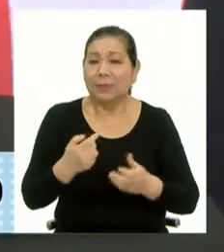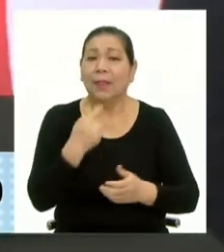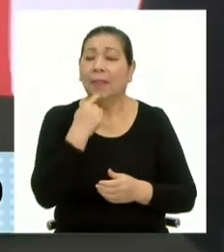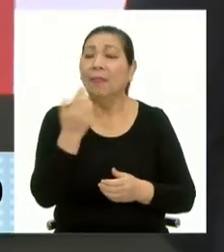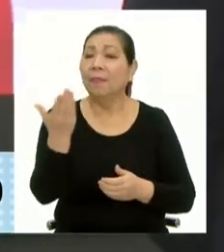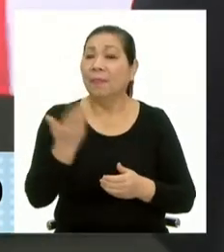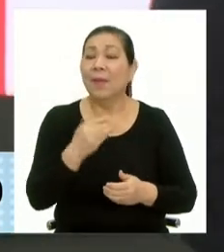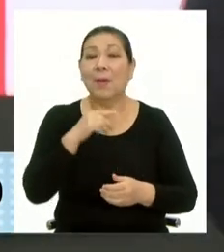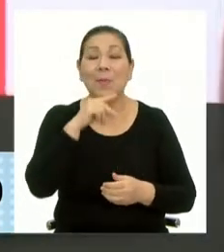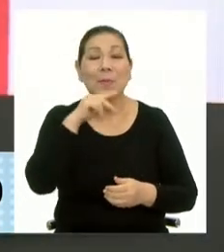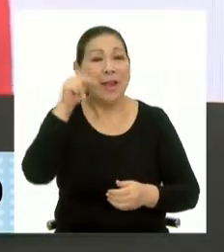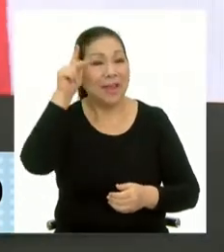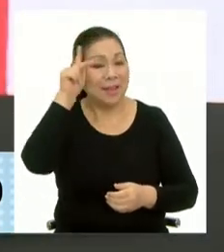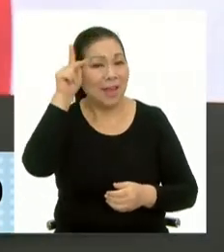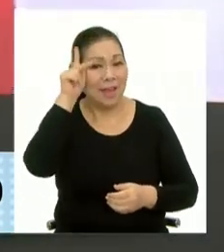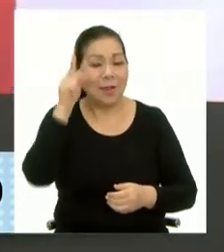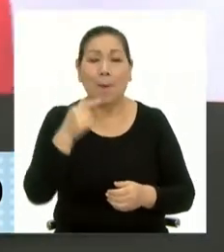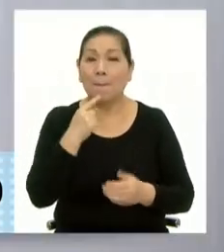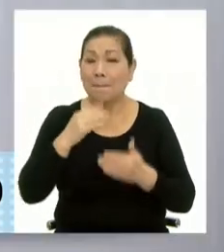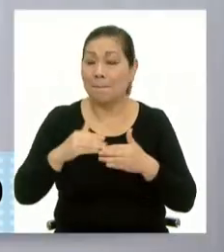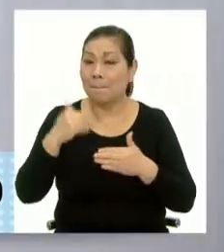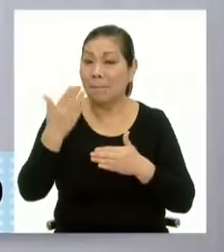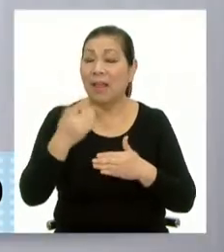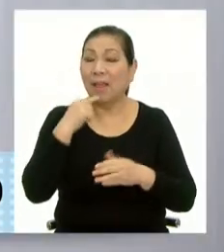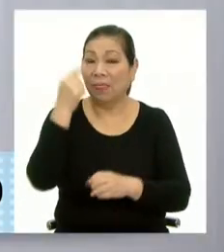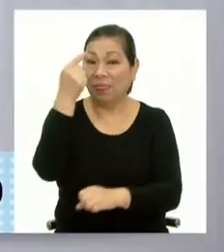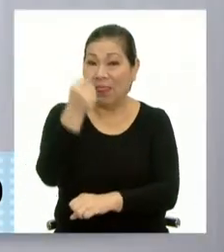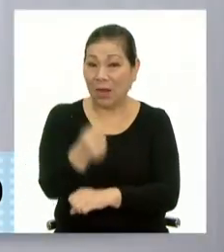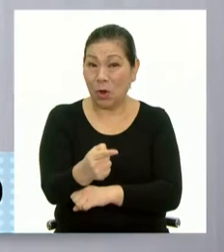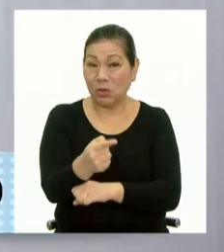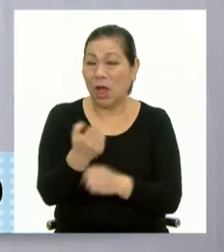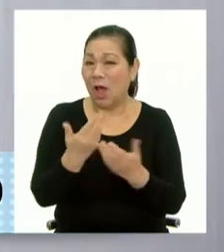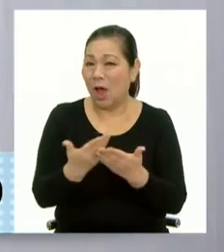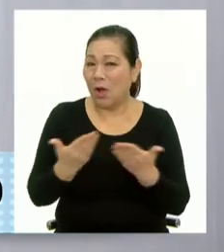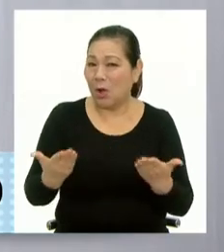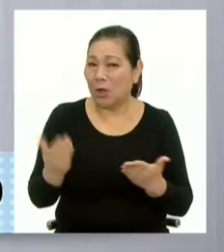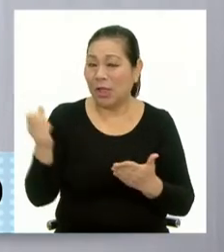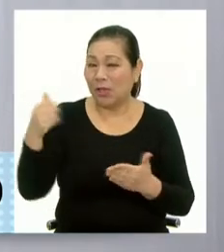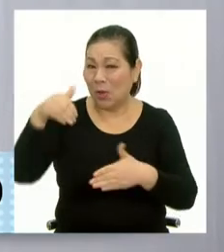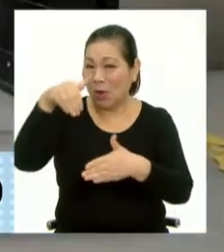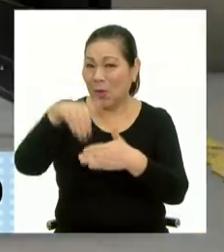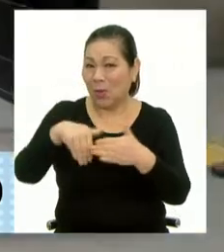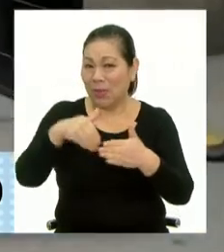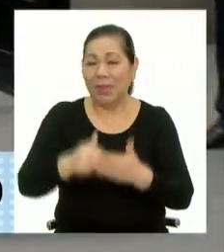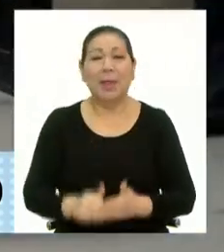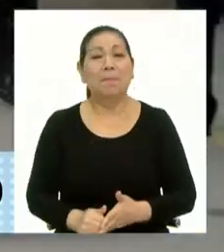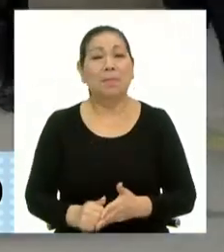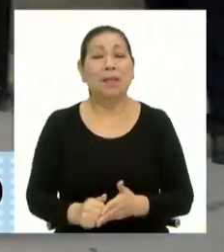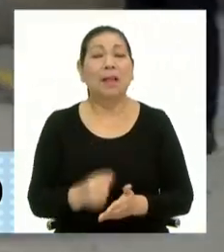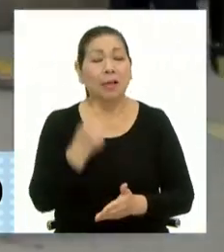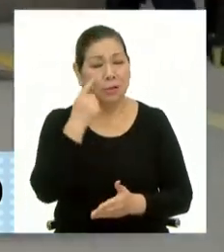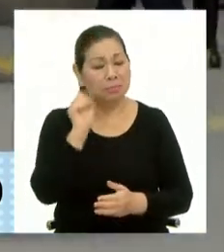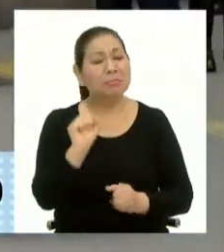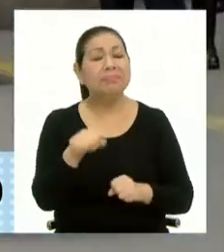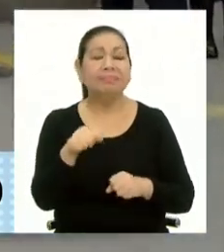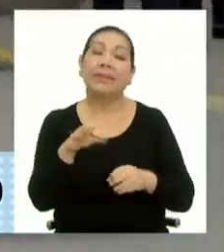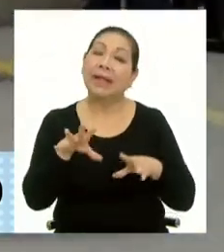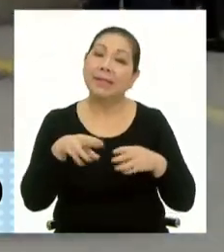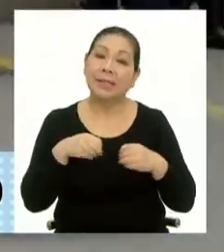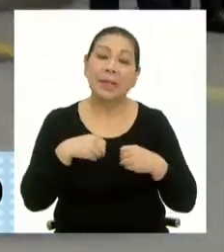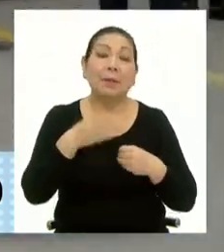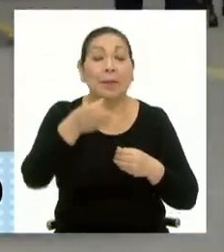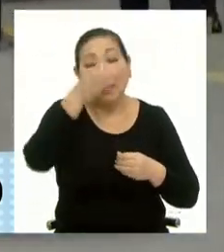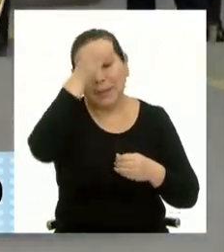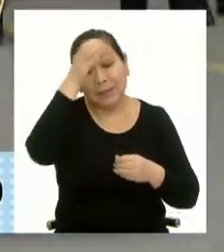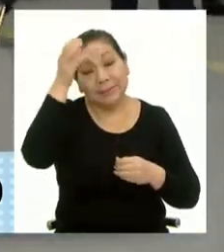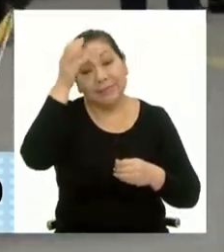Popular, Keiko Fujimori, indicó que más allá de las denuncias sobre irregularidades en la segunda vuelta electoral, reconoce a Pedro Castillo